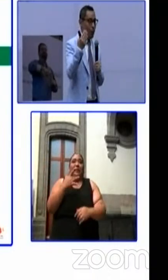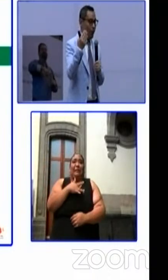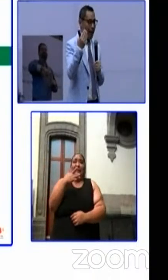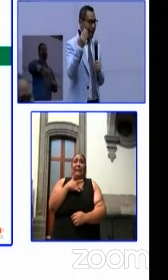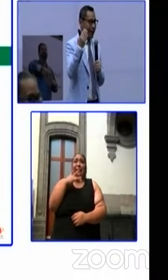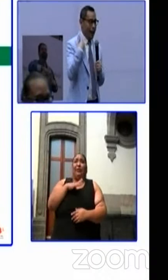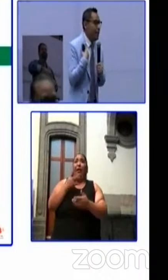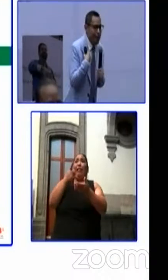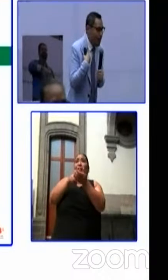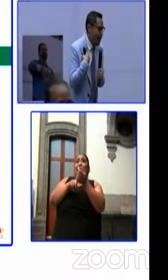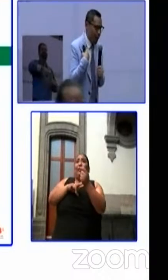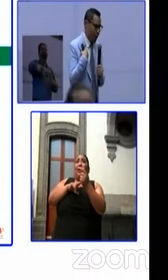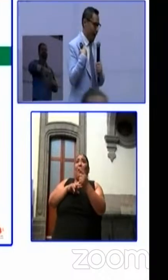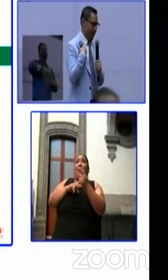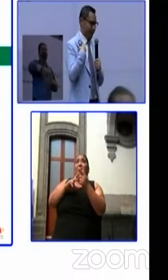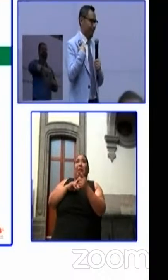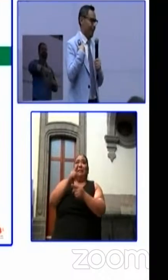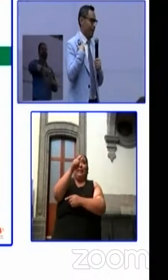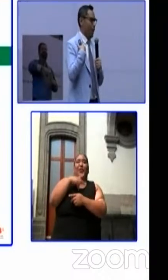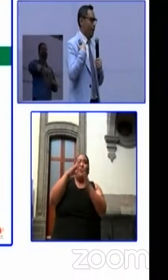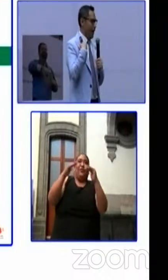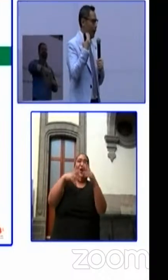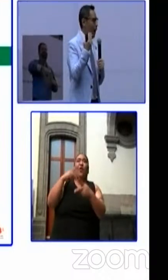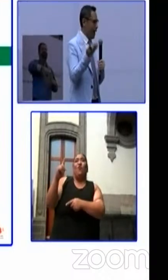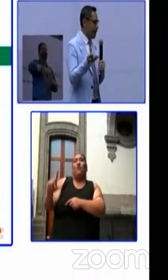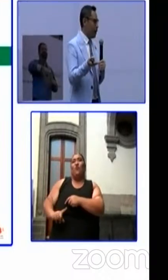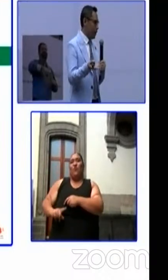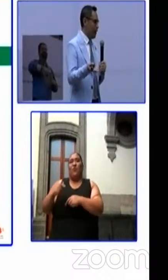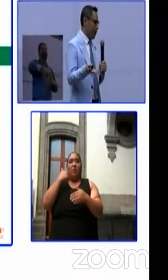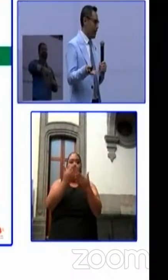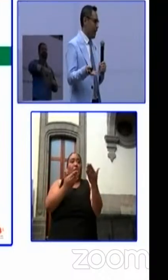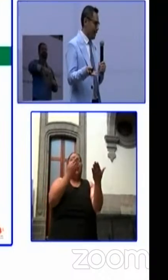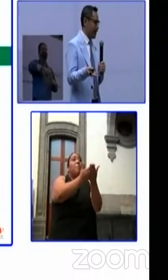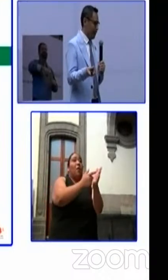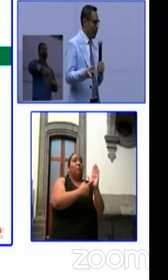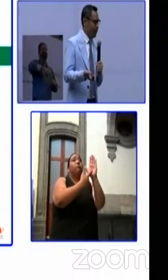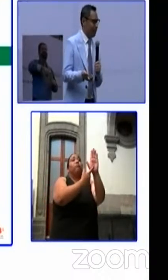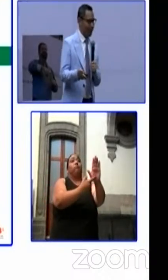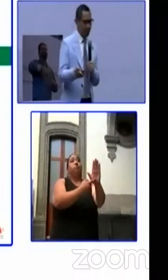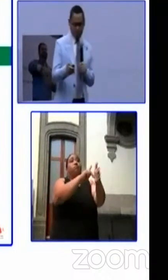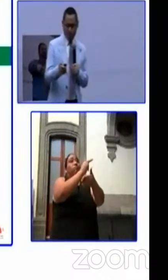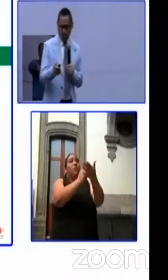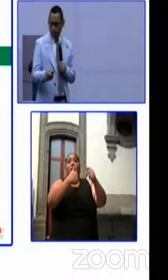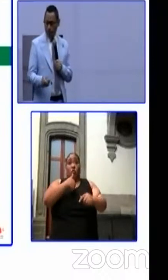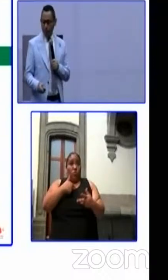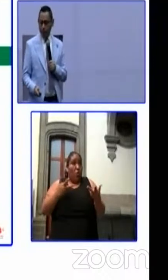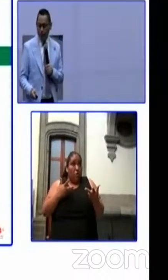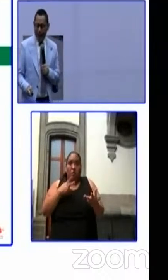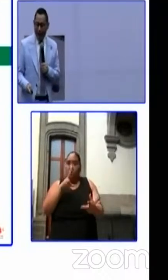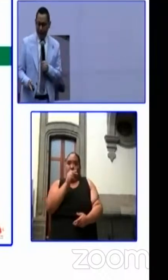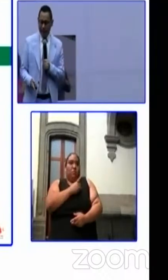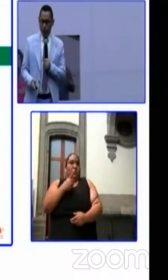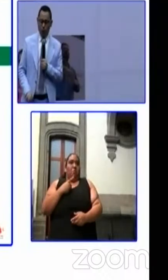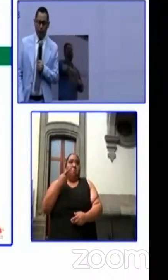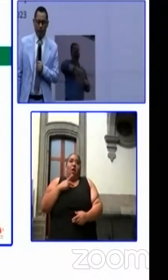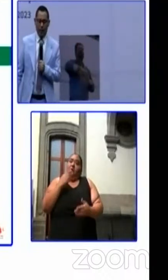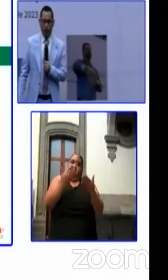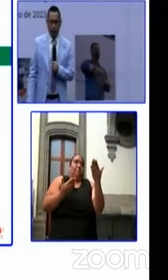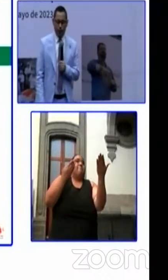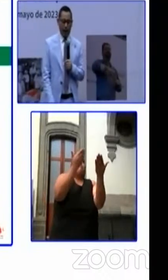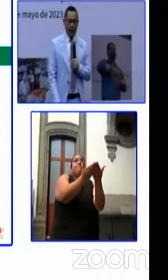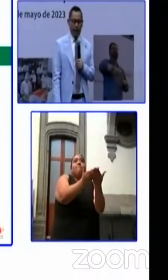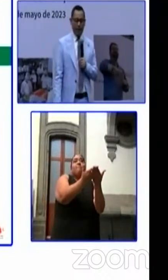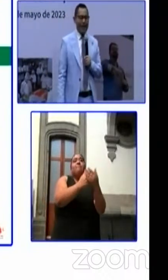presentando un plan que a mí no me toca, pero alguien lo tiene que empezar a hacer, ¿no? El segundo